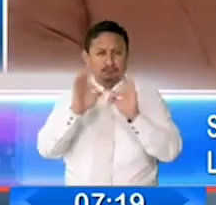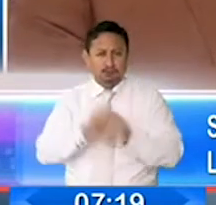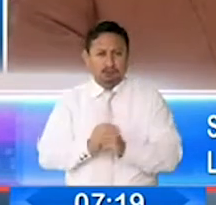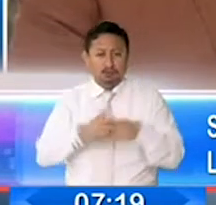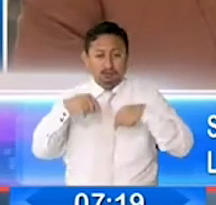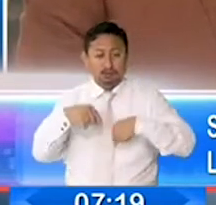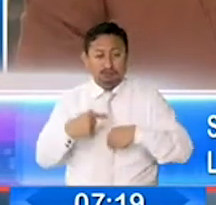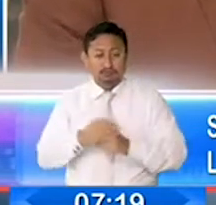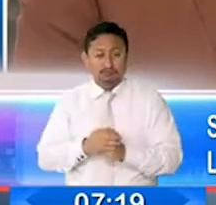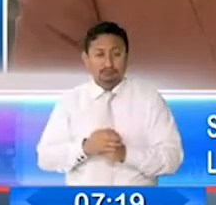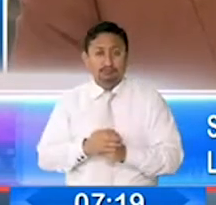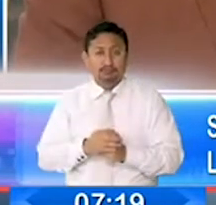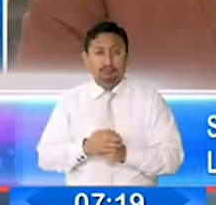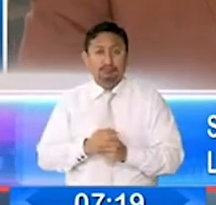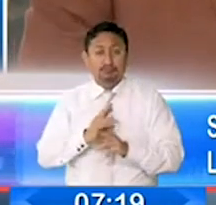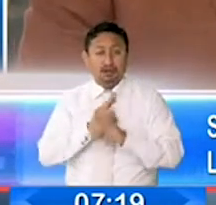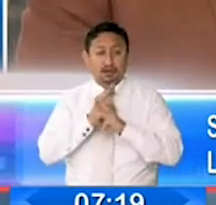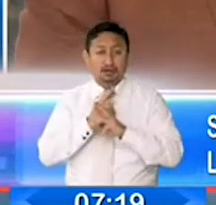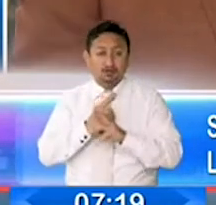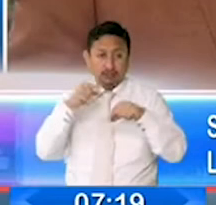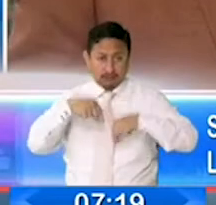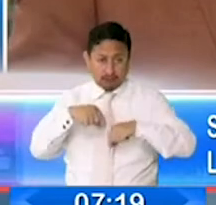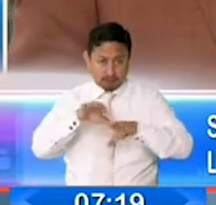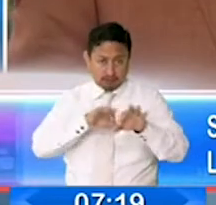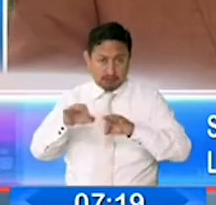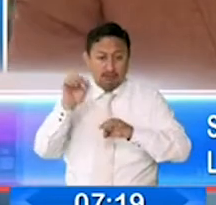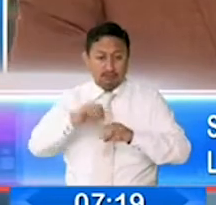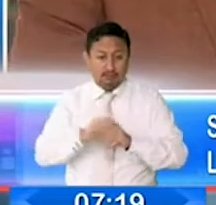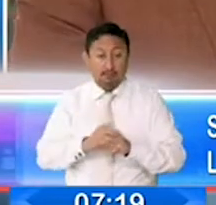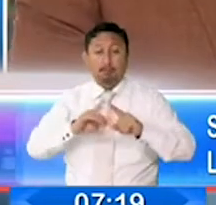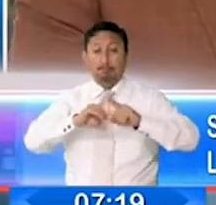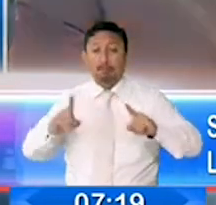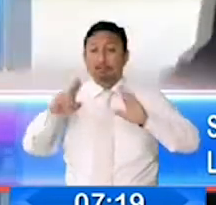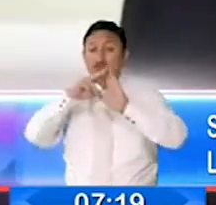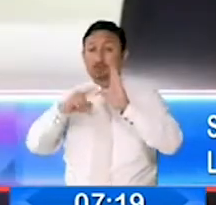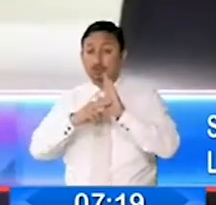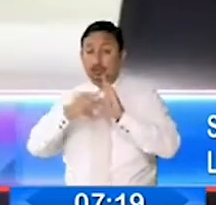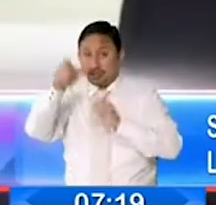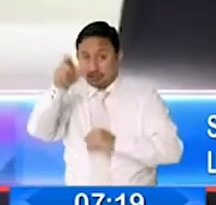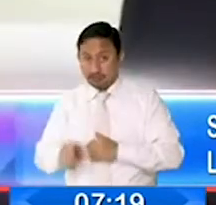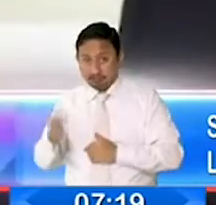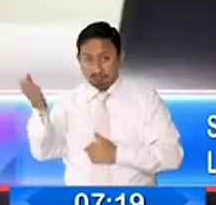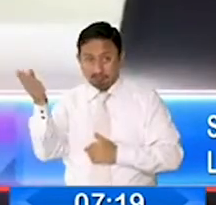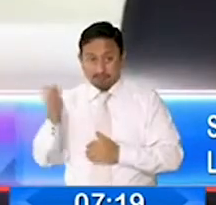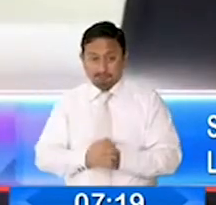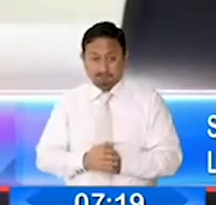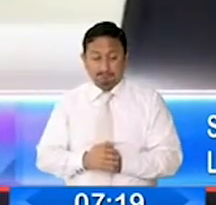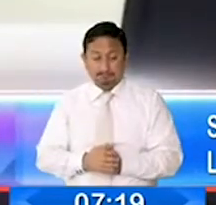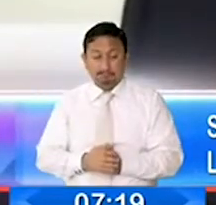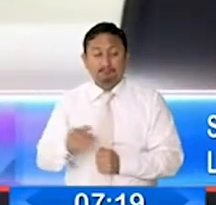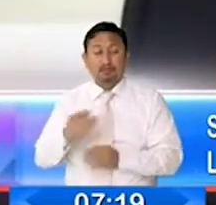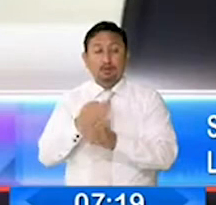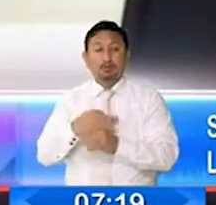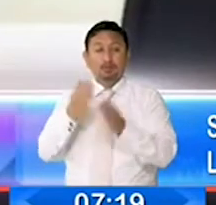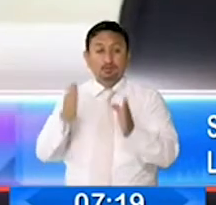dé respuestas cuando así corresponde, cuando así cabe, dentro del régimen disciplinario. Es decir, no tiene en la